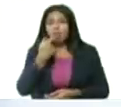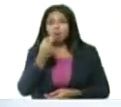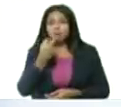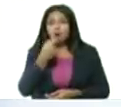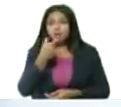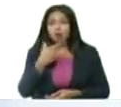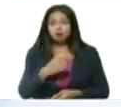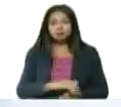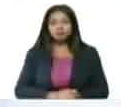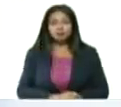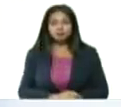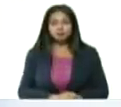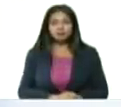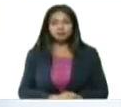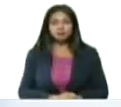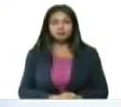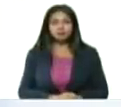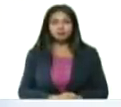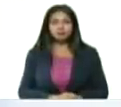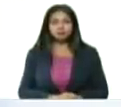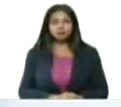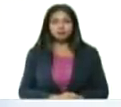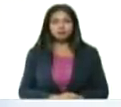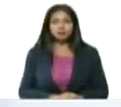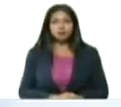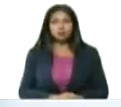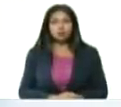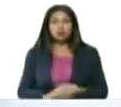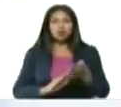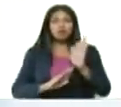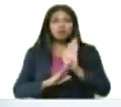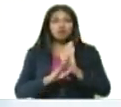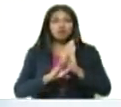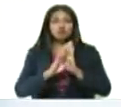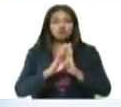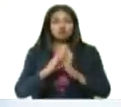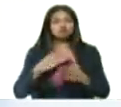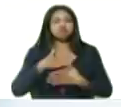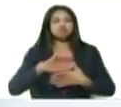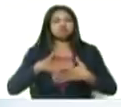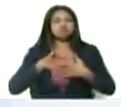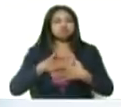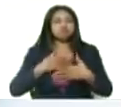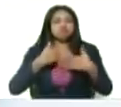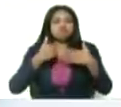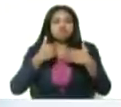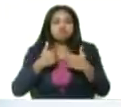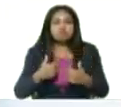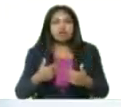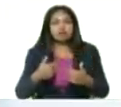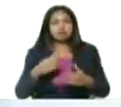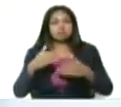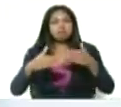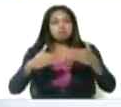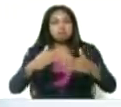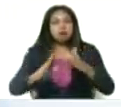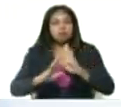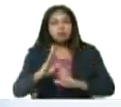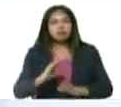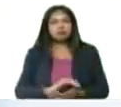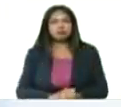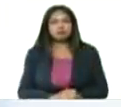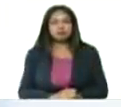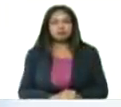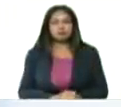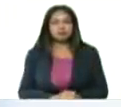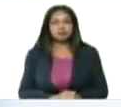tratamiento y su evolución es satisfactoria. Toda nuestra compañía, por eso hoy,